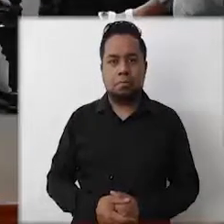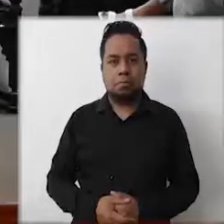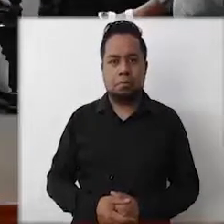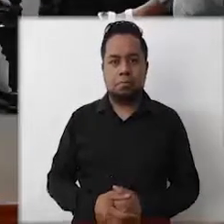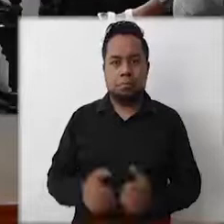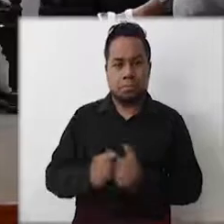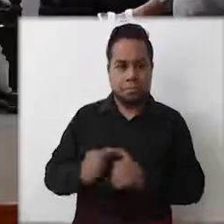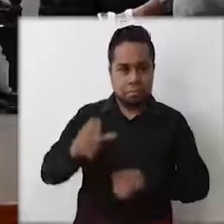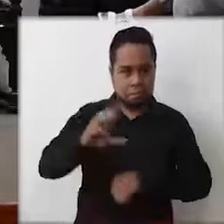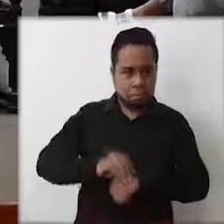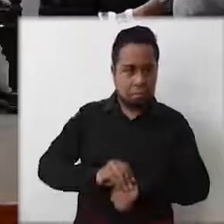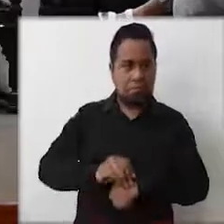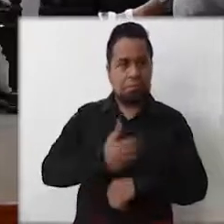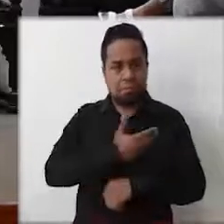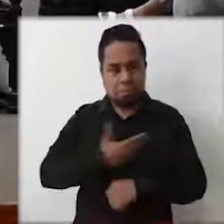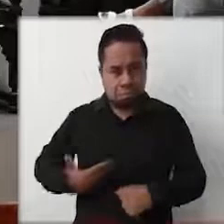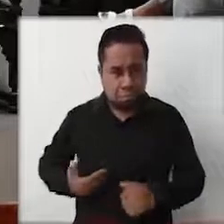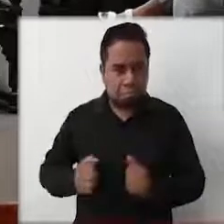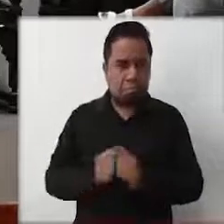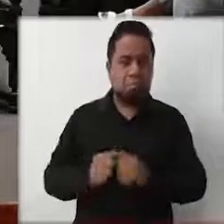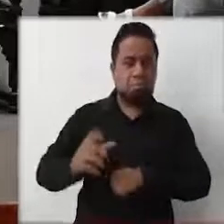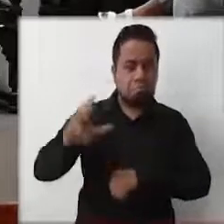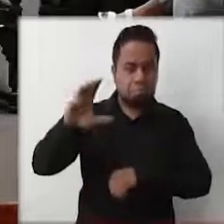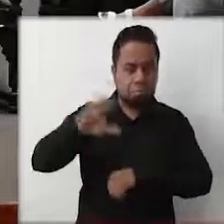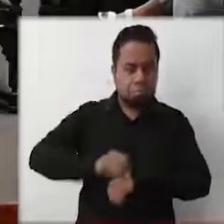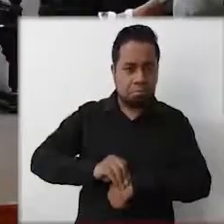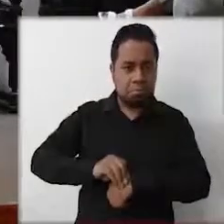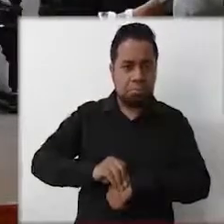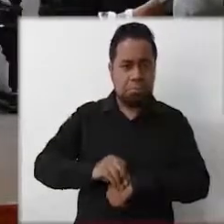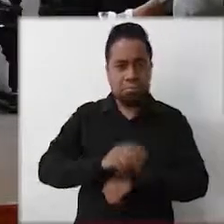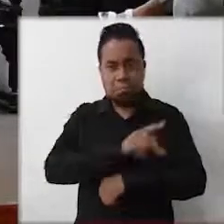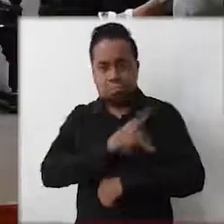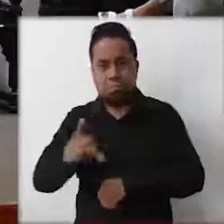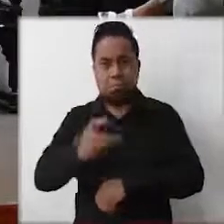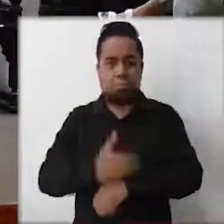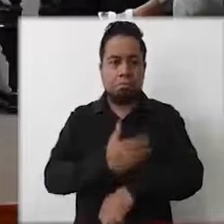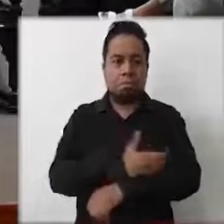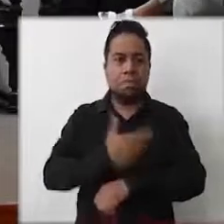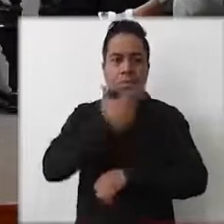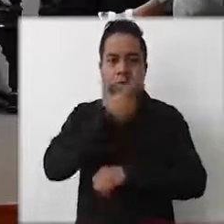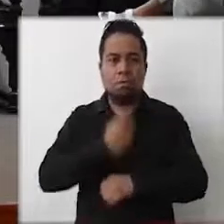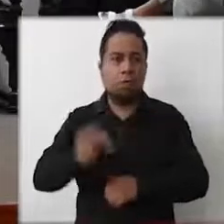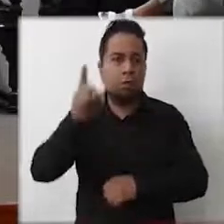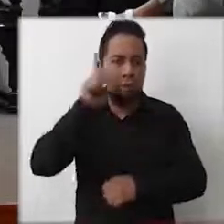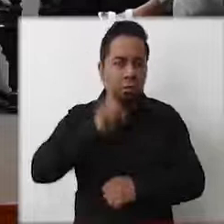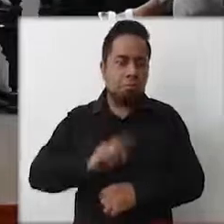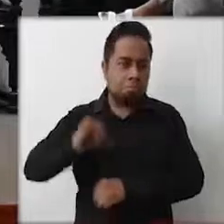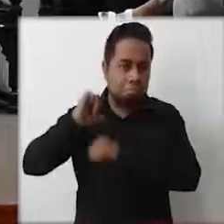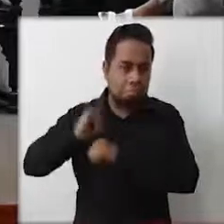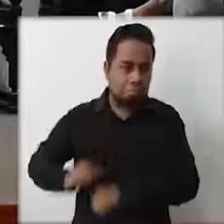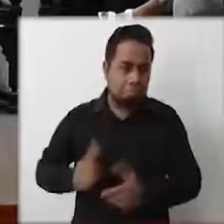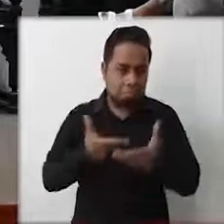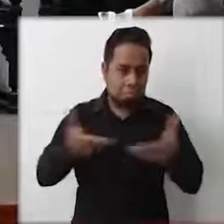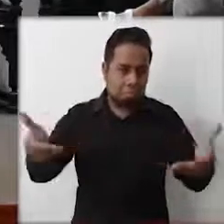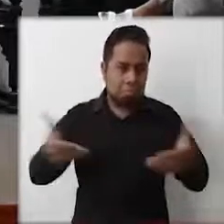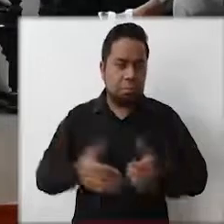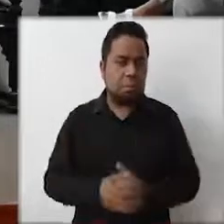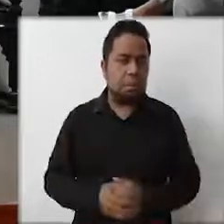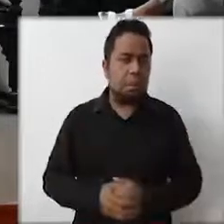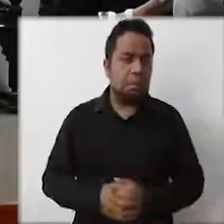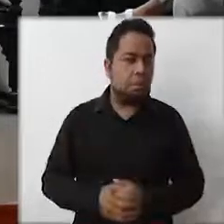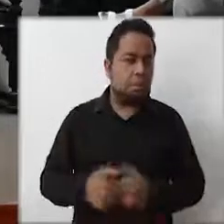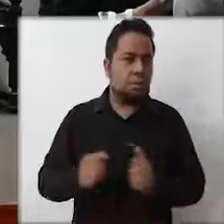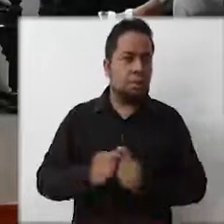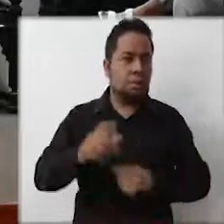Bien, pues nos apuntamos. Francisco Martínez Neri, Claudia Tapia, Juan